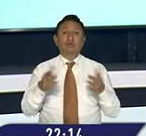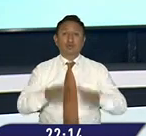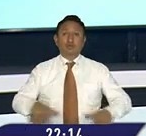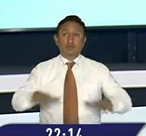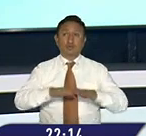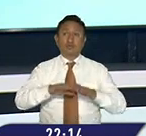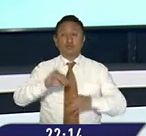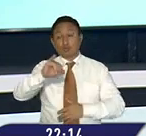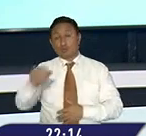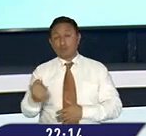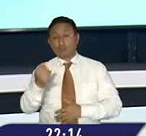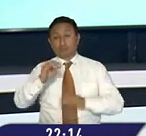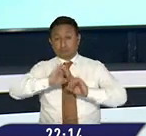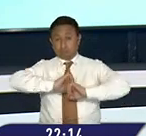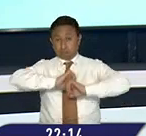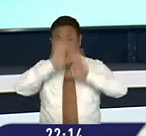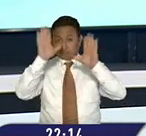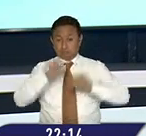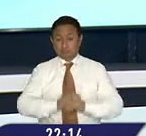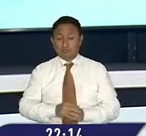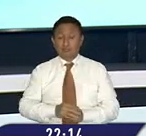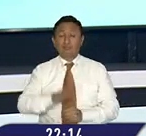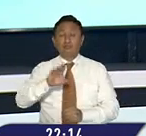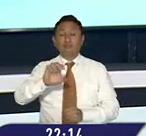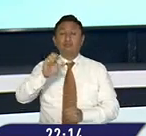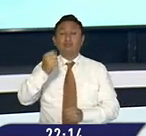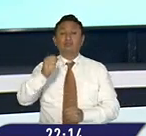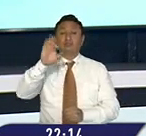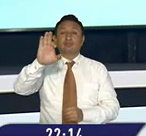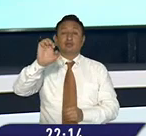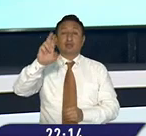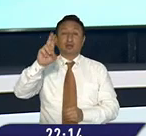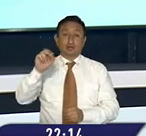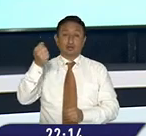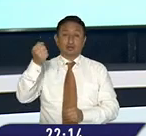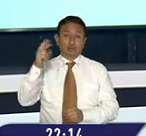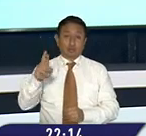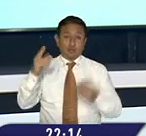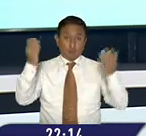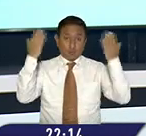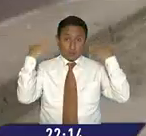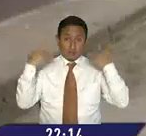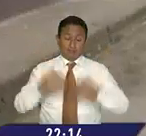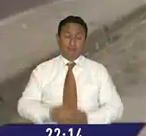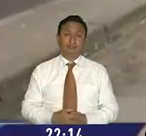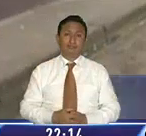la madrugada de este jueves en la ciudadela Los Esteros. Esto queda en el sur de Guayaquil.